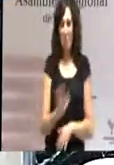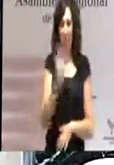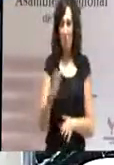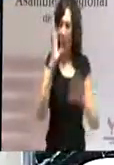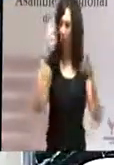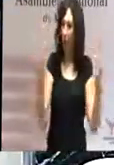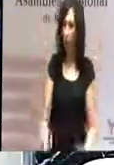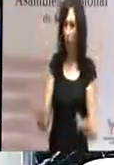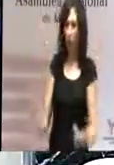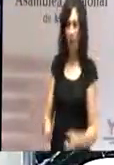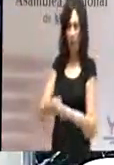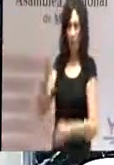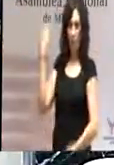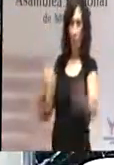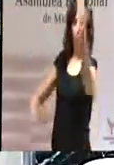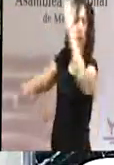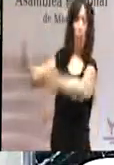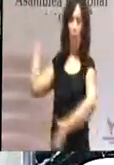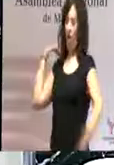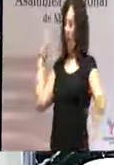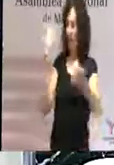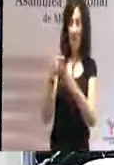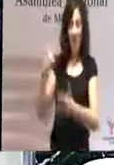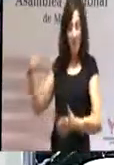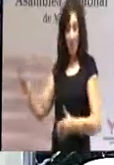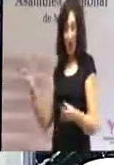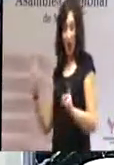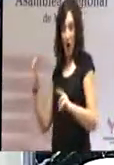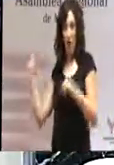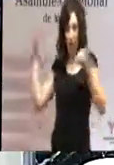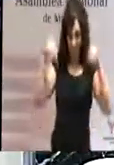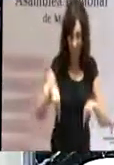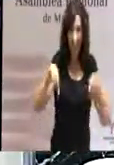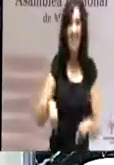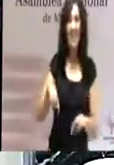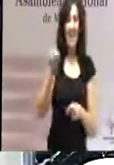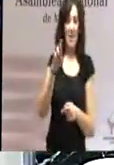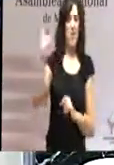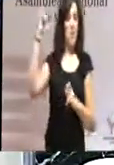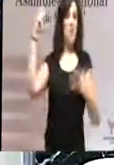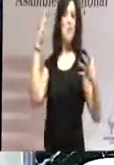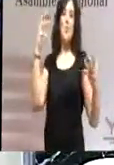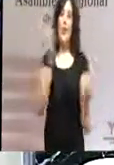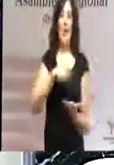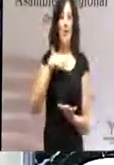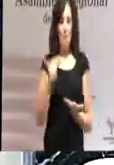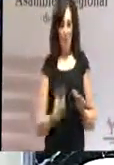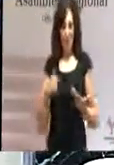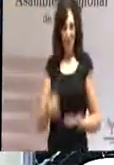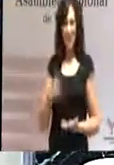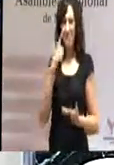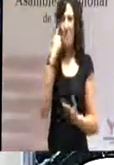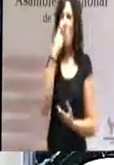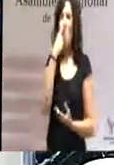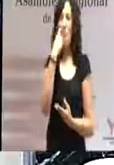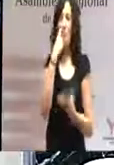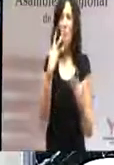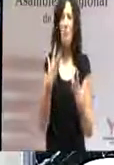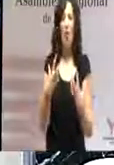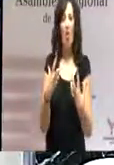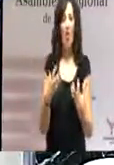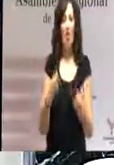actualidad. Y no en Dinamarca, señorías, sino aquí, en la soleada región de Murcia. Algo huele a podrido en